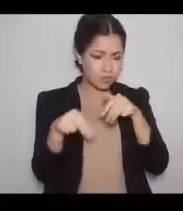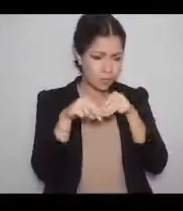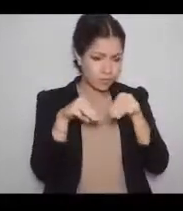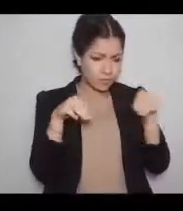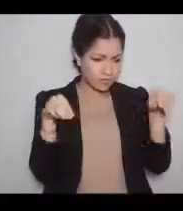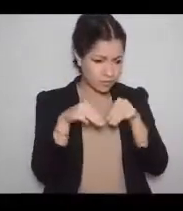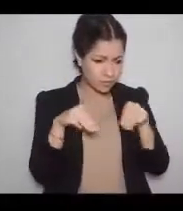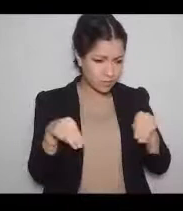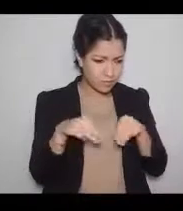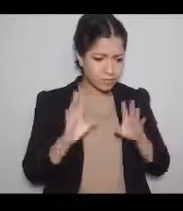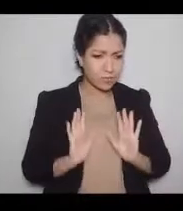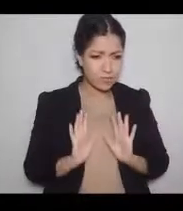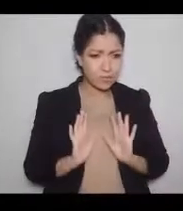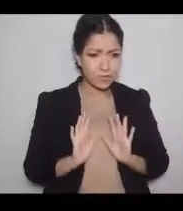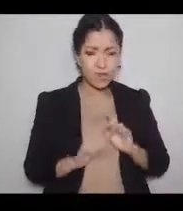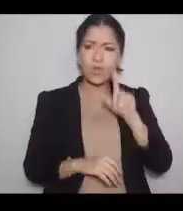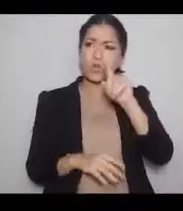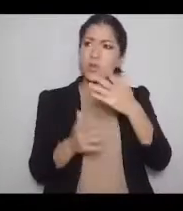habías retirado del